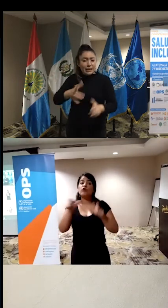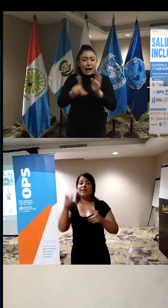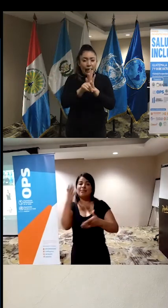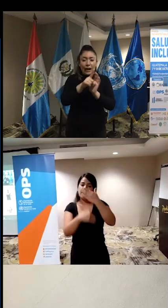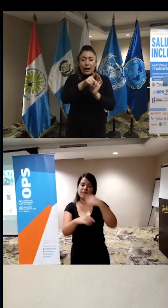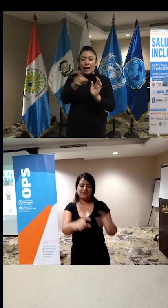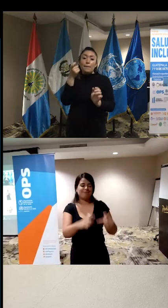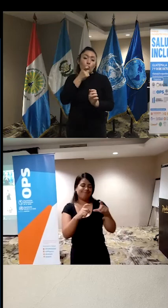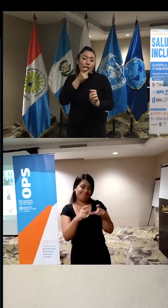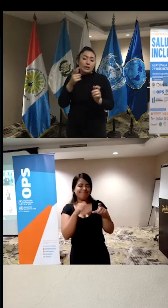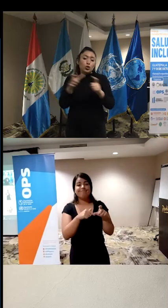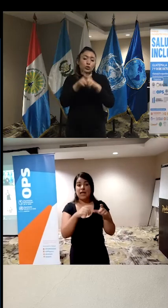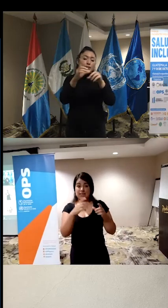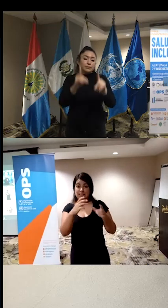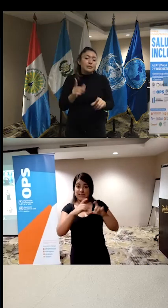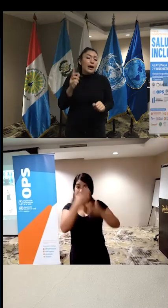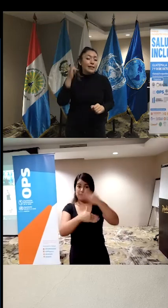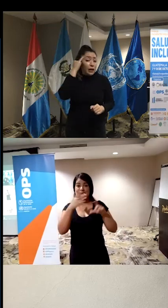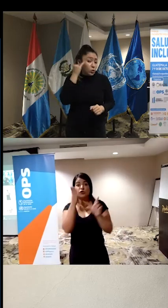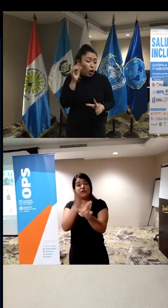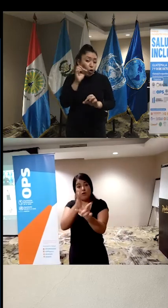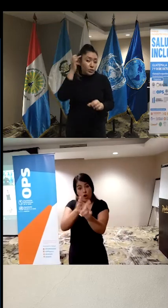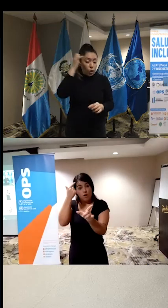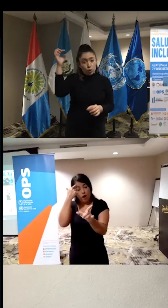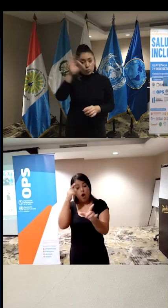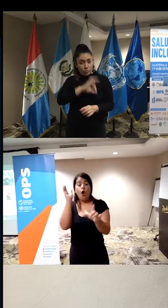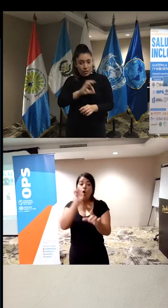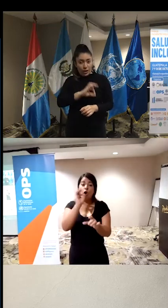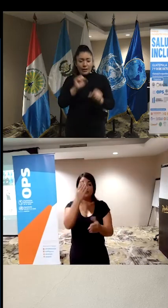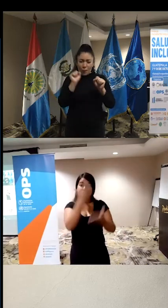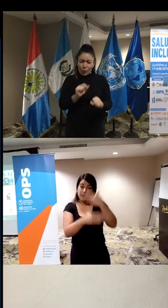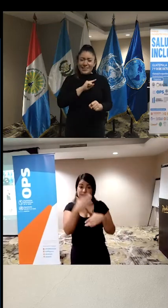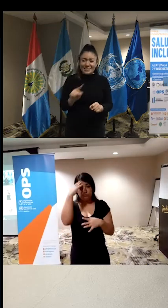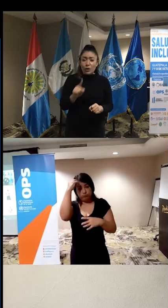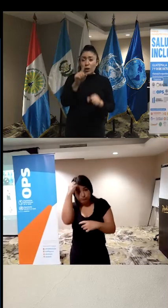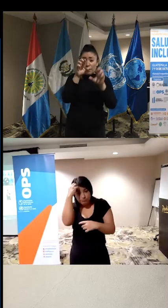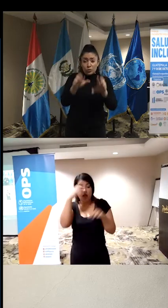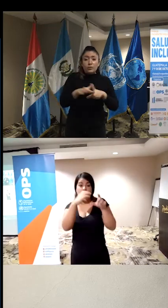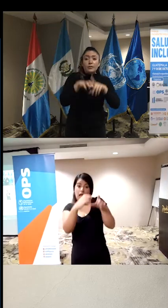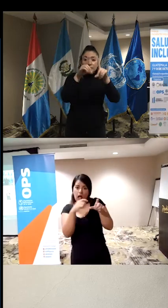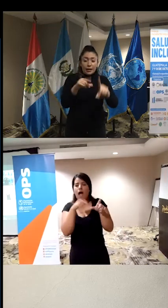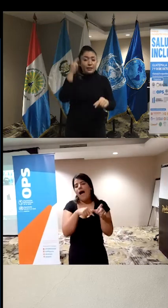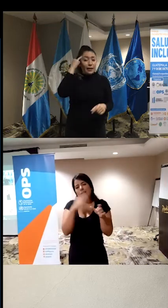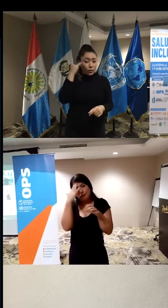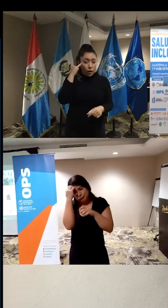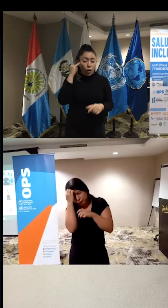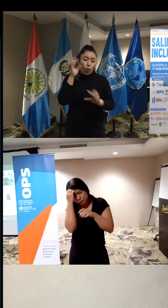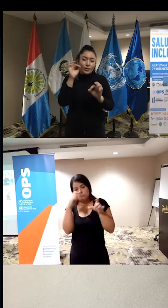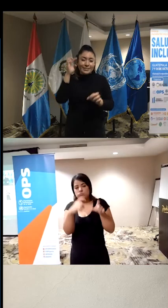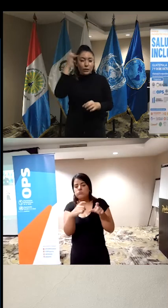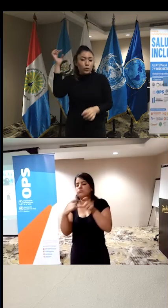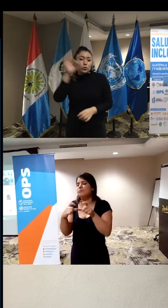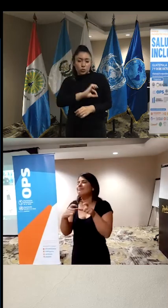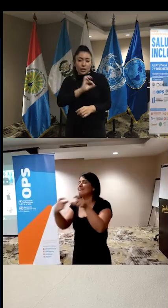discapacidad intelectual o psicosocial. Un ejemplo podría ser que una persona con discapacidad intelectual o psicosocial